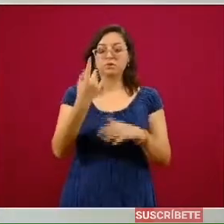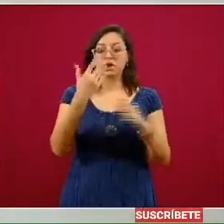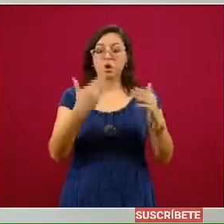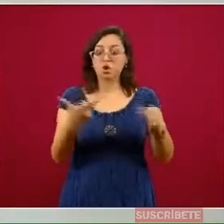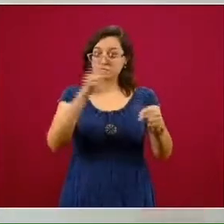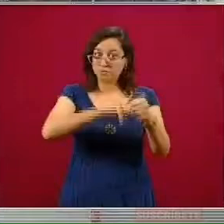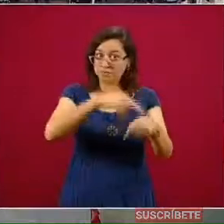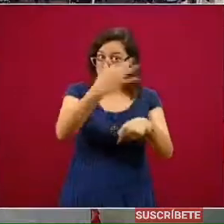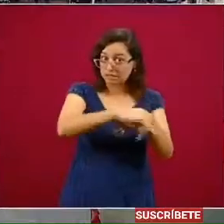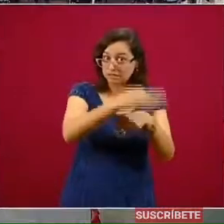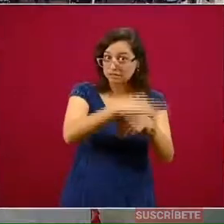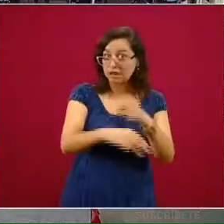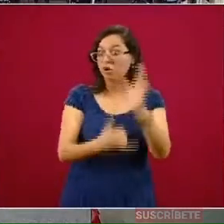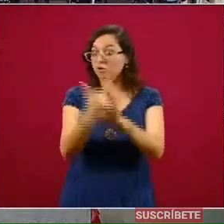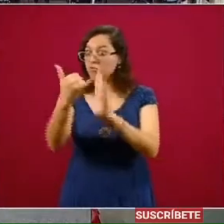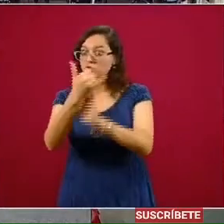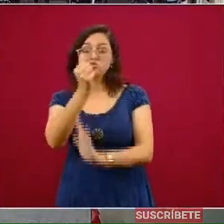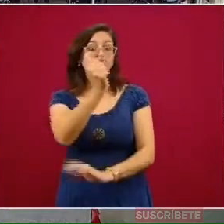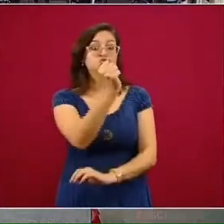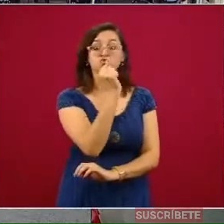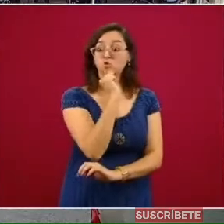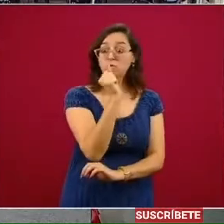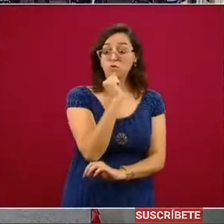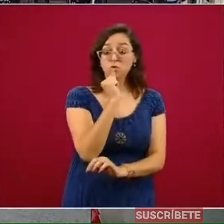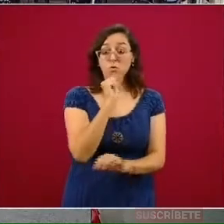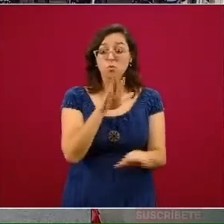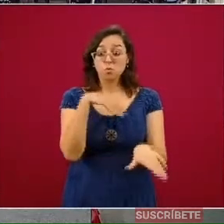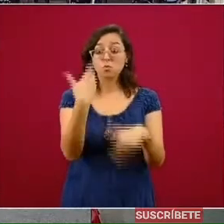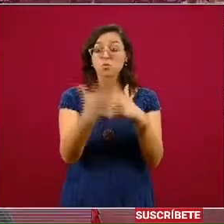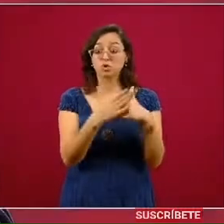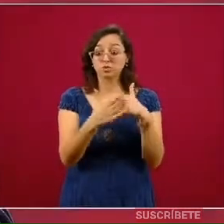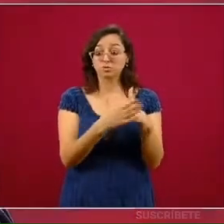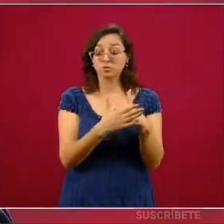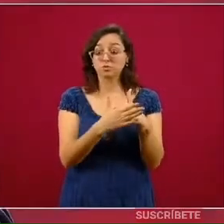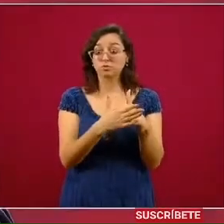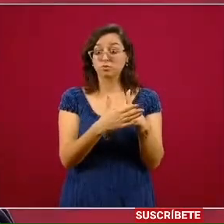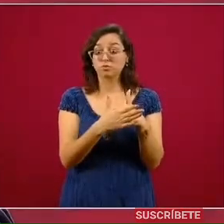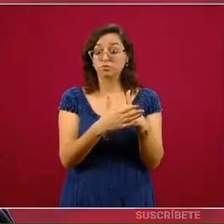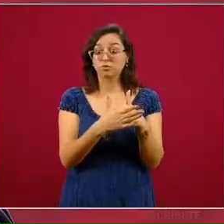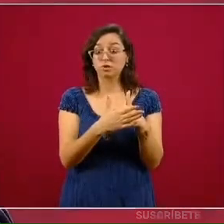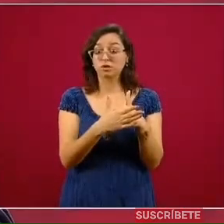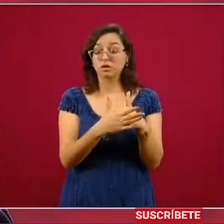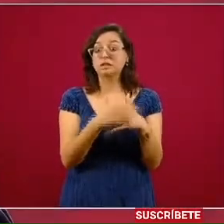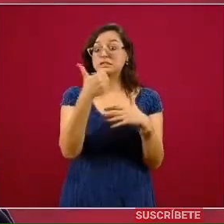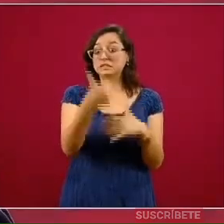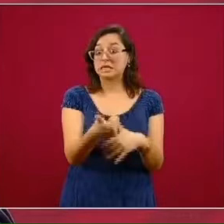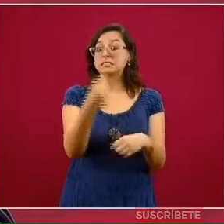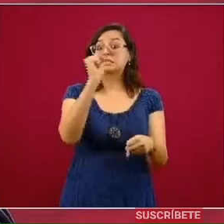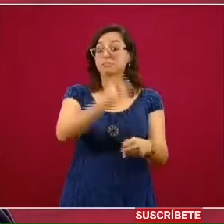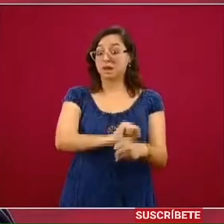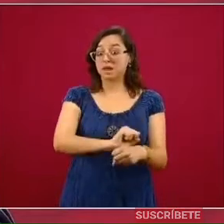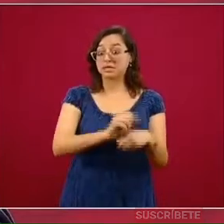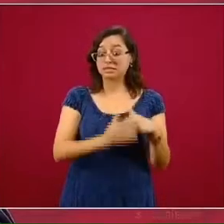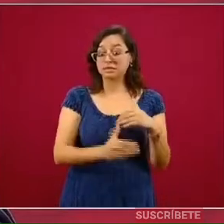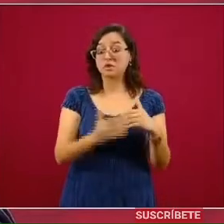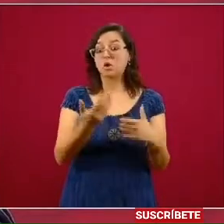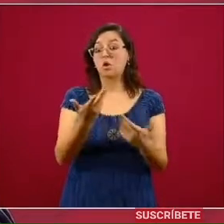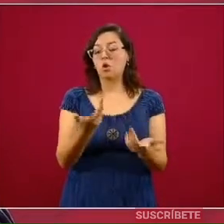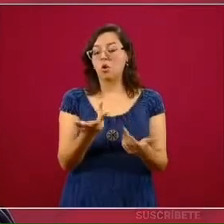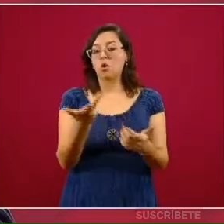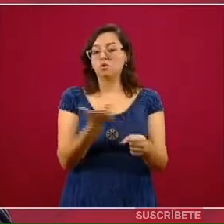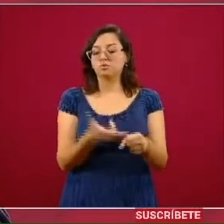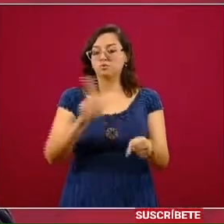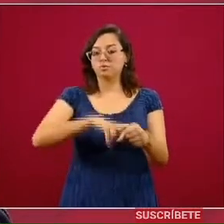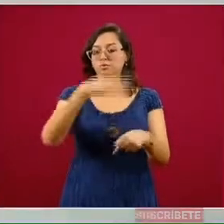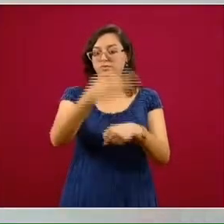burbuja, ni la construcción del hospital del IMSS. Ese se va a tardar aproximadamente 6 semanas. Es un hospital temporal